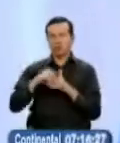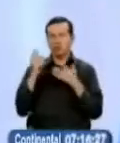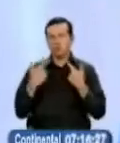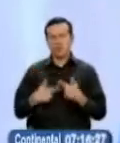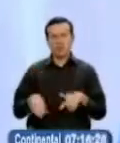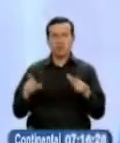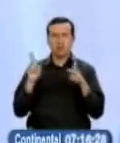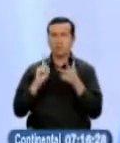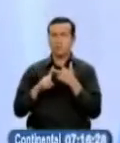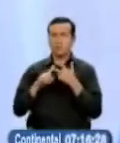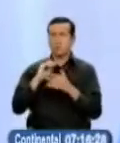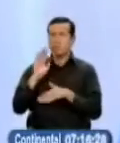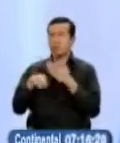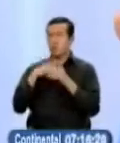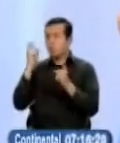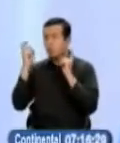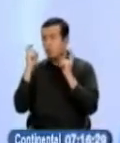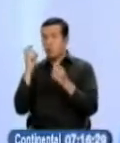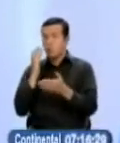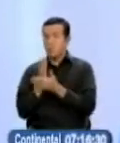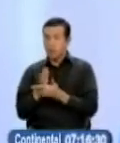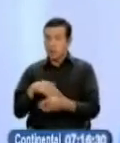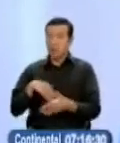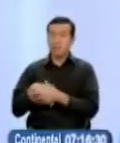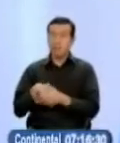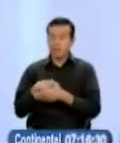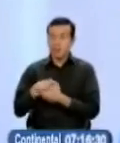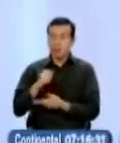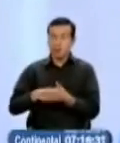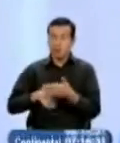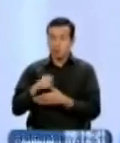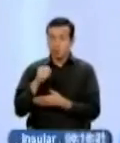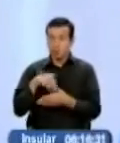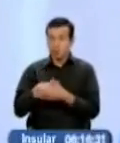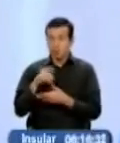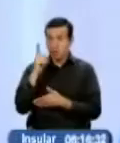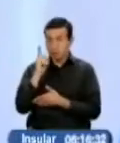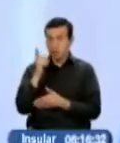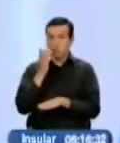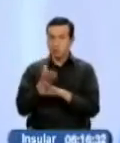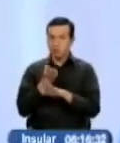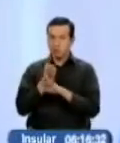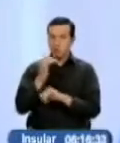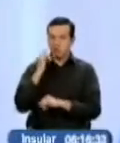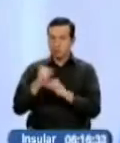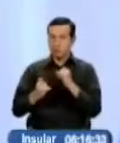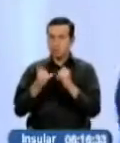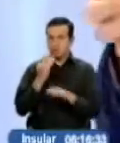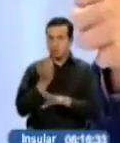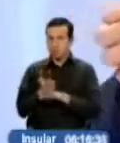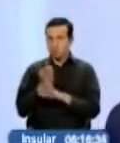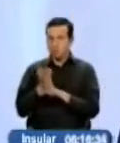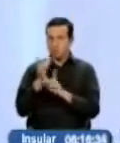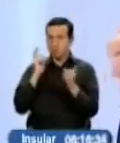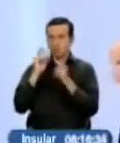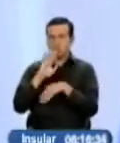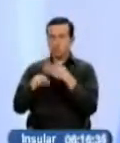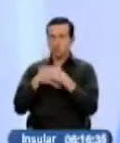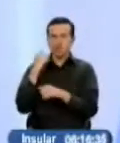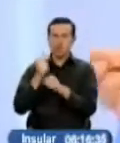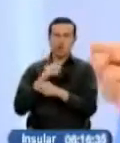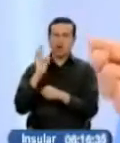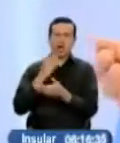y desregulamos todo aquello que frena a esa contratación. Ah, esa es la propuesta final, es decir, desregular el